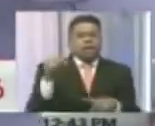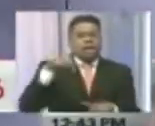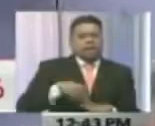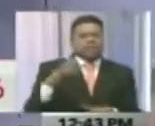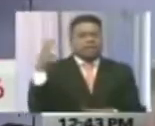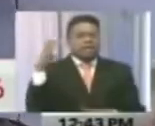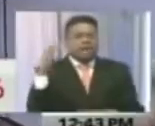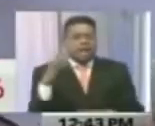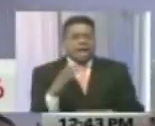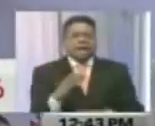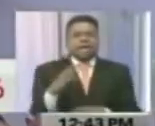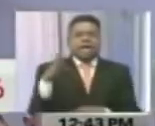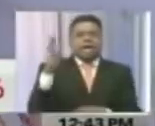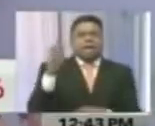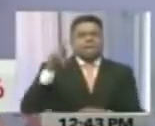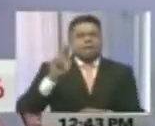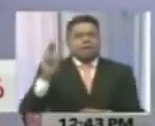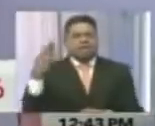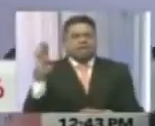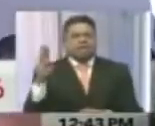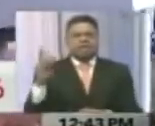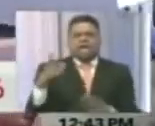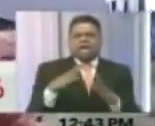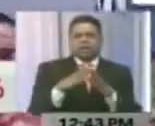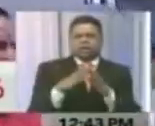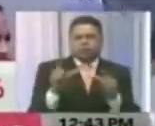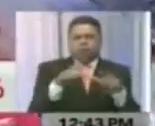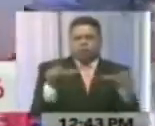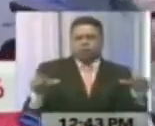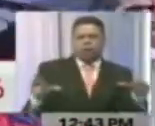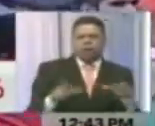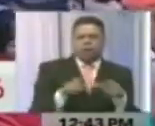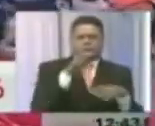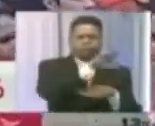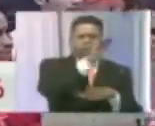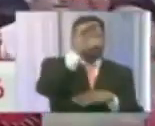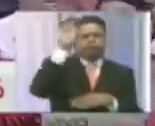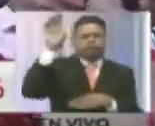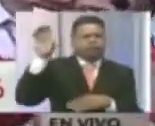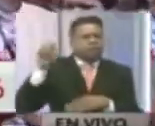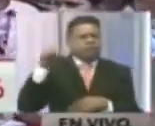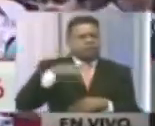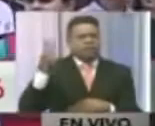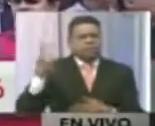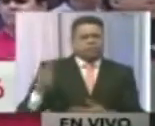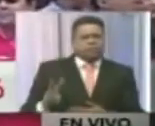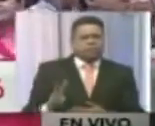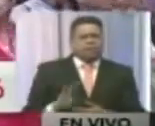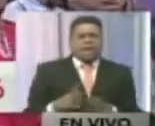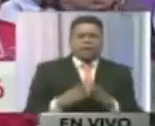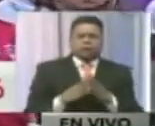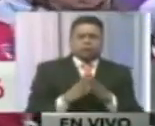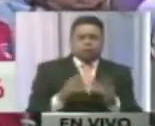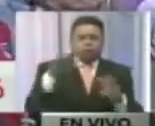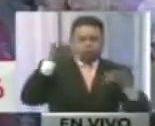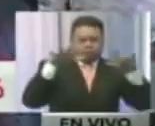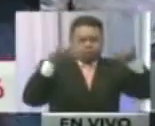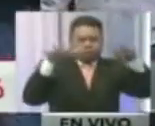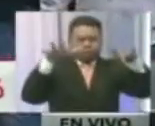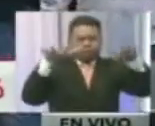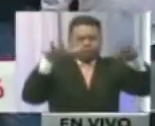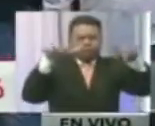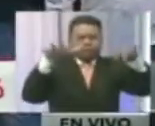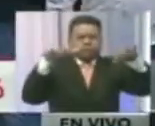en Barinas, en Portuguesa, en Cojedes, y tendremos teatro en la calle, porque los titiriteros y titiriteras de nuestro país, que